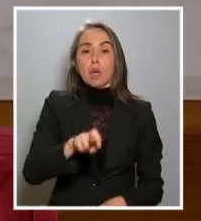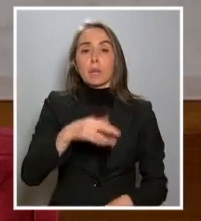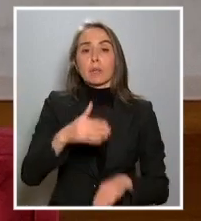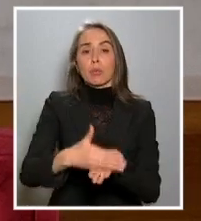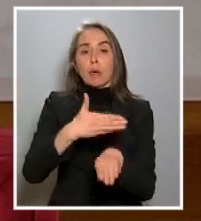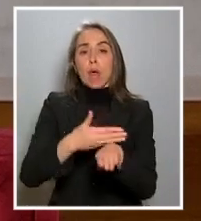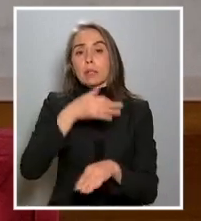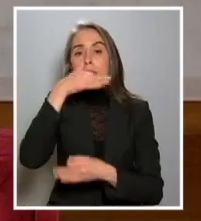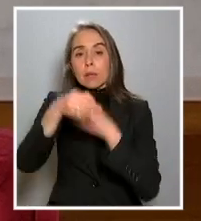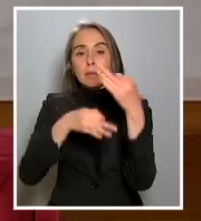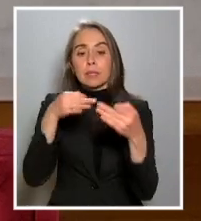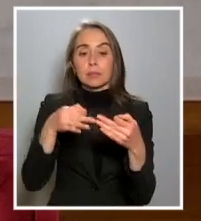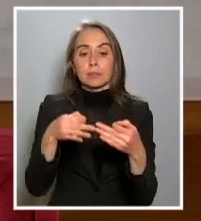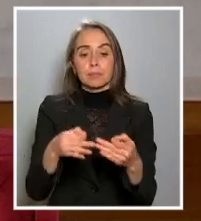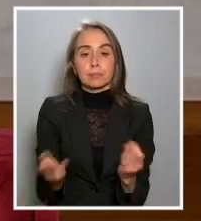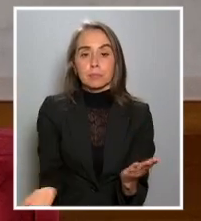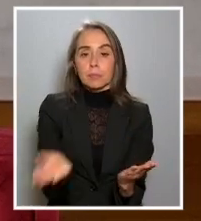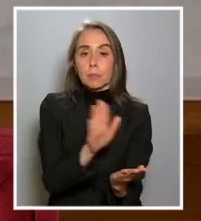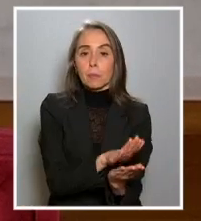antes,